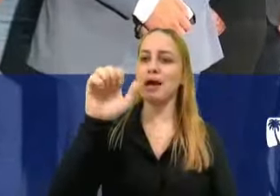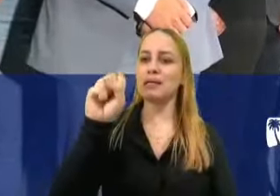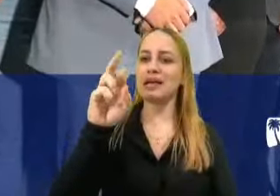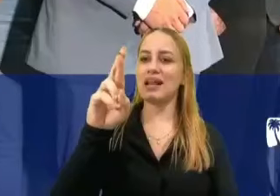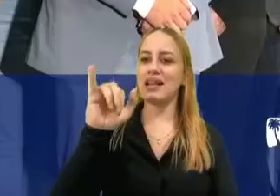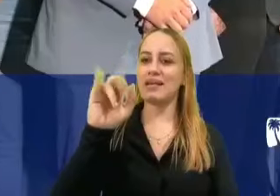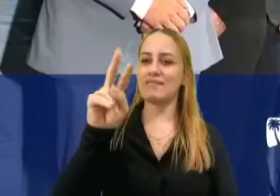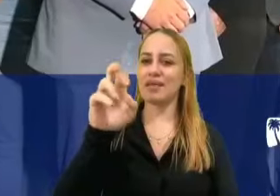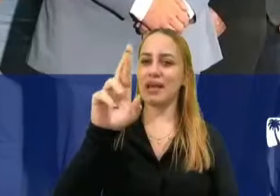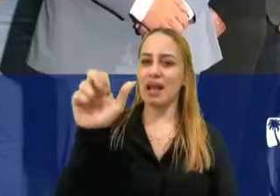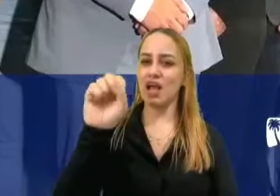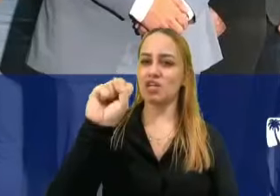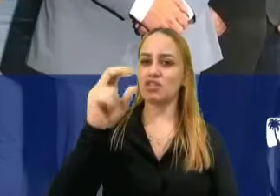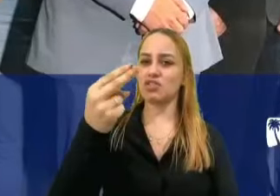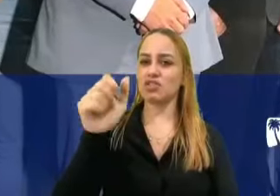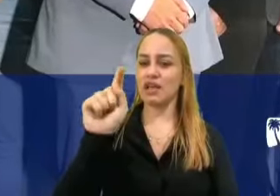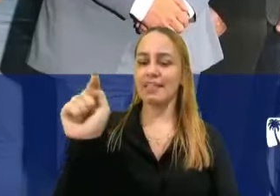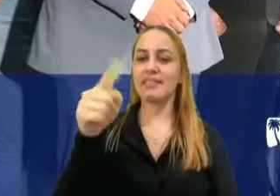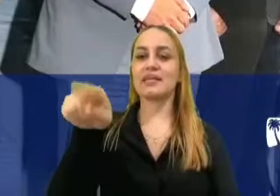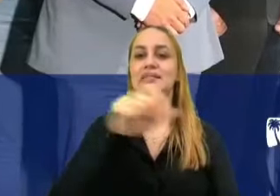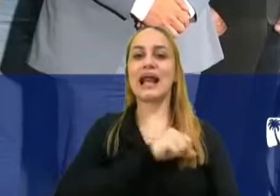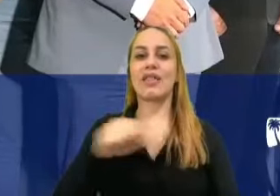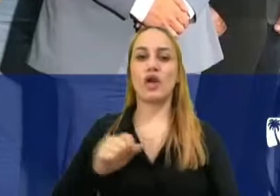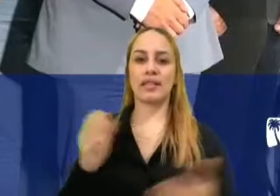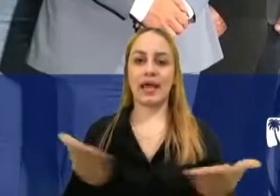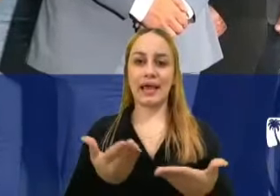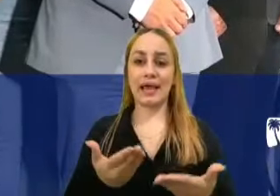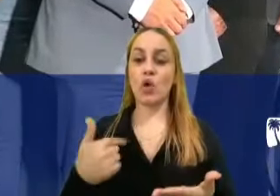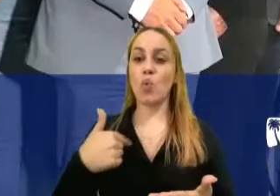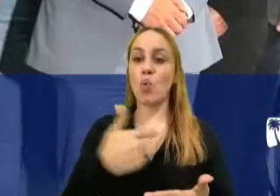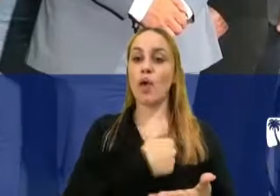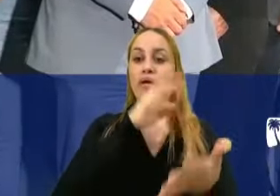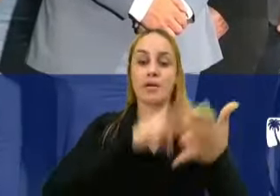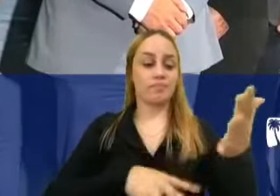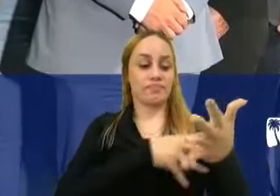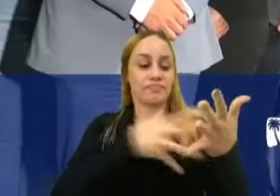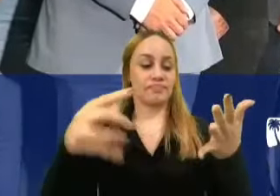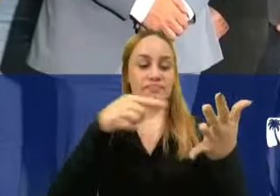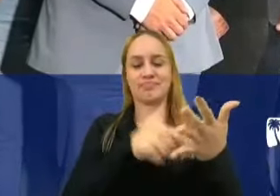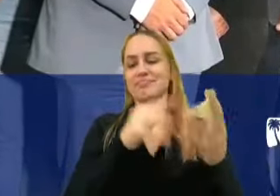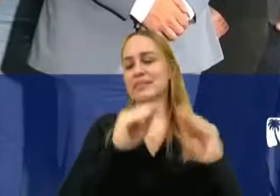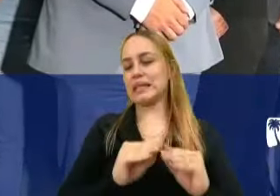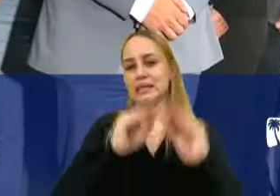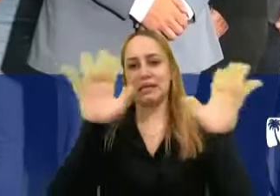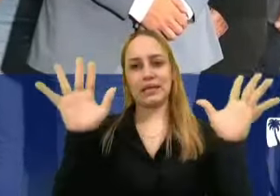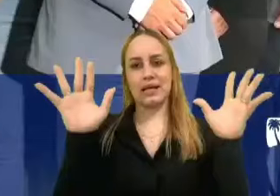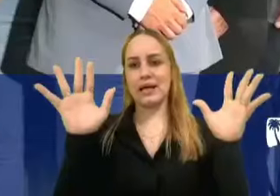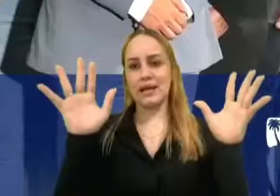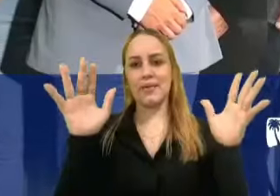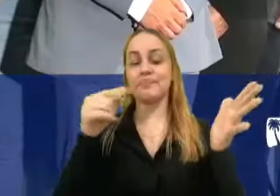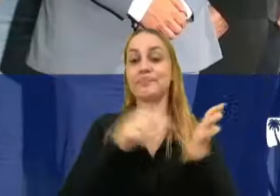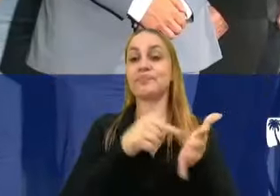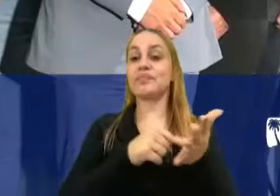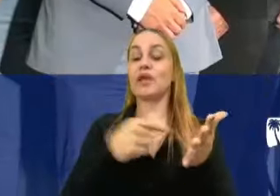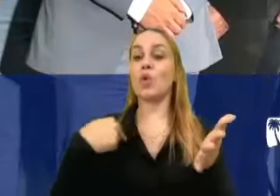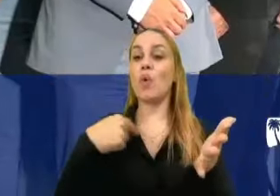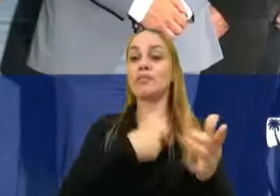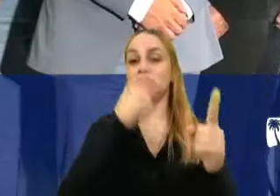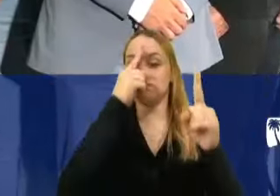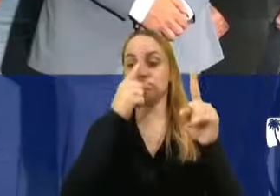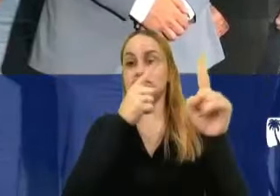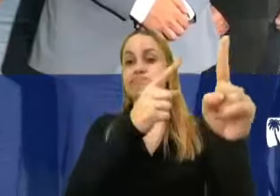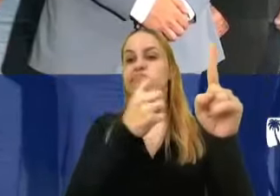ser la diferencia y lo vamos a ver en los primeros 100 días al senado que tenemos actualmente ejemplo los nombramientos no